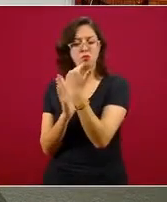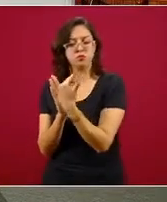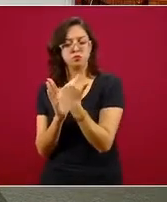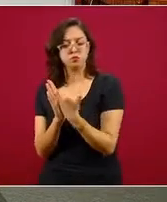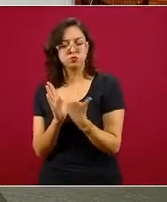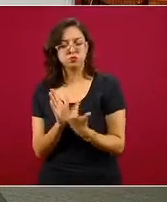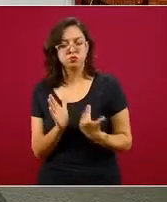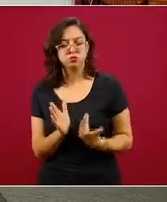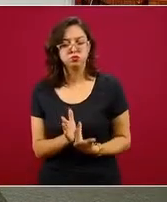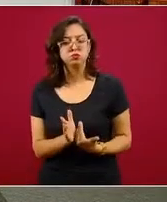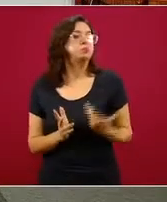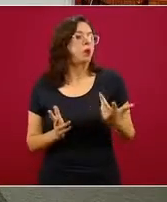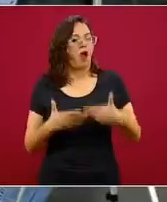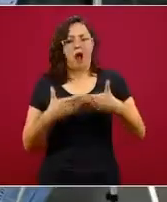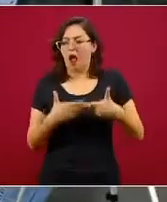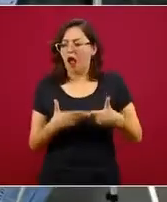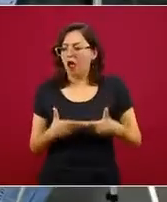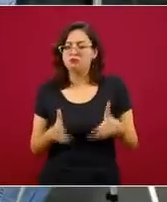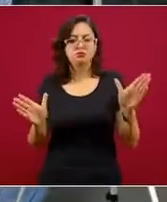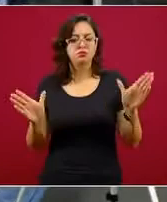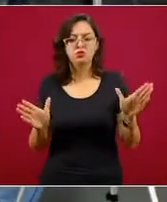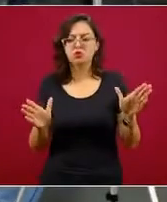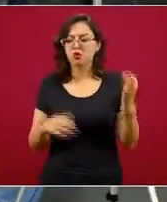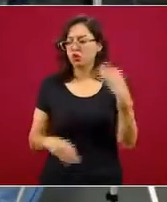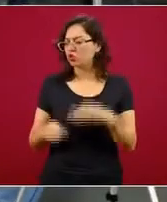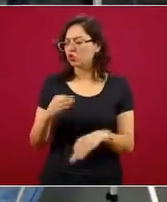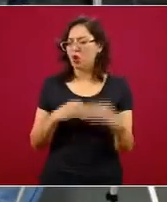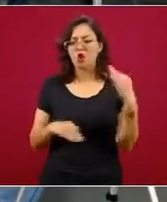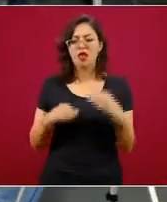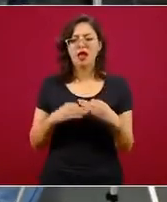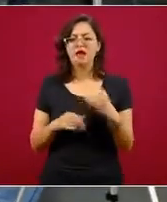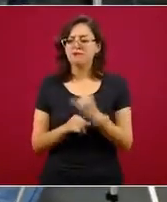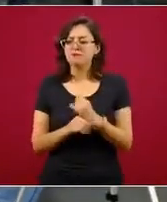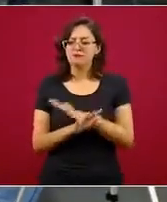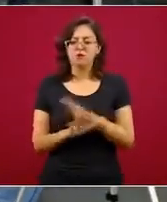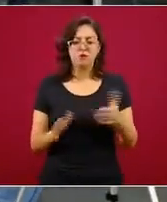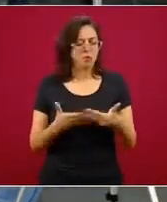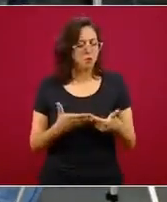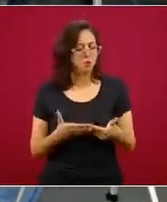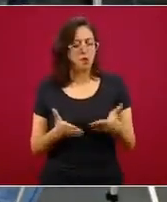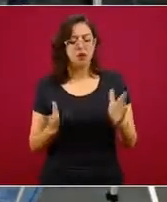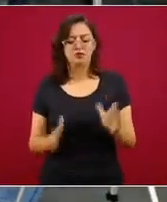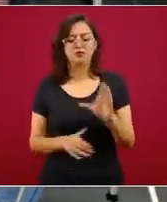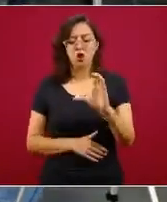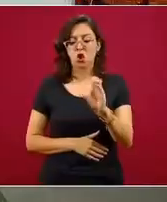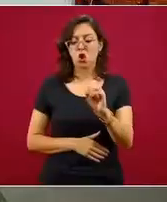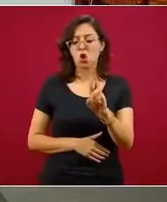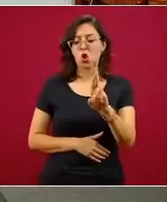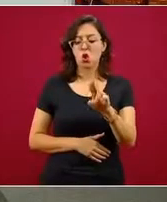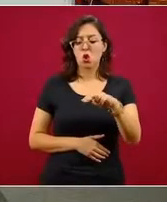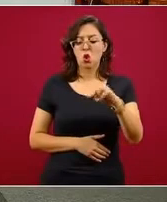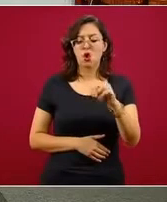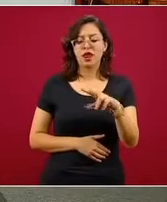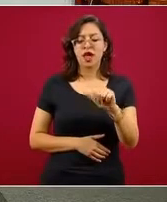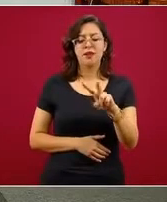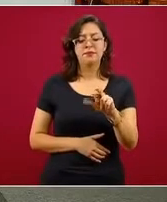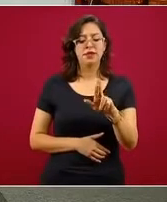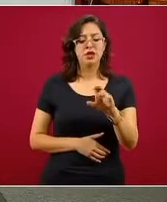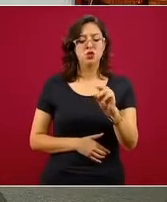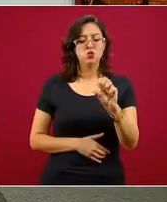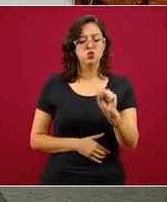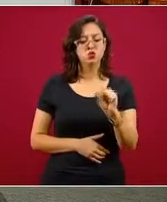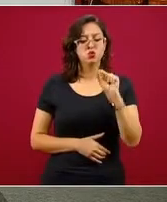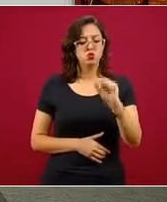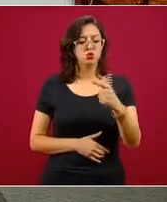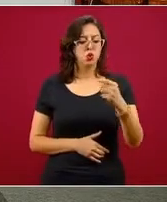esta va a ser de acceso público, los detalles, como lo es todo. Estará en la página coronavirus.gov.mx el documento